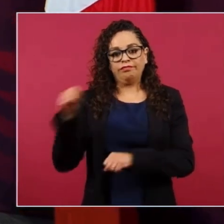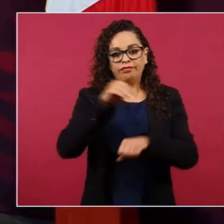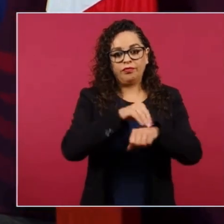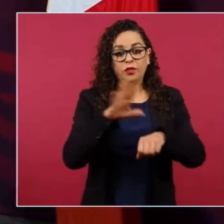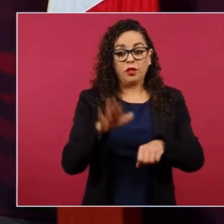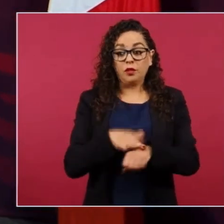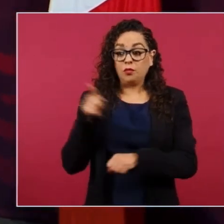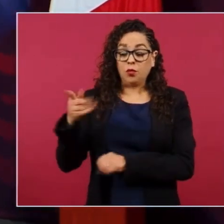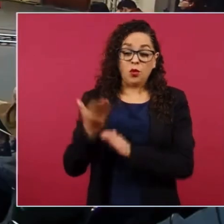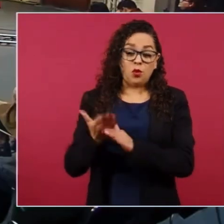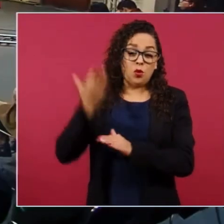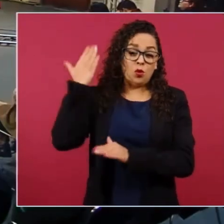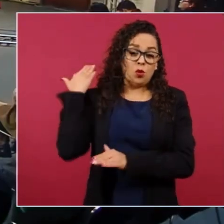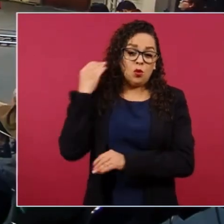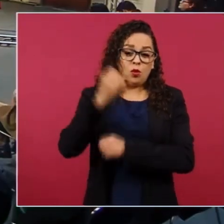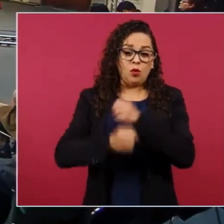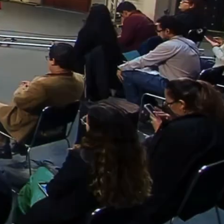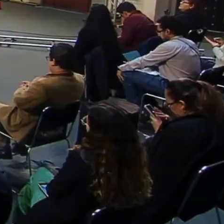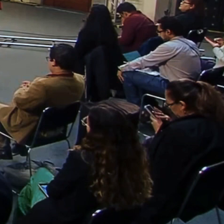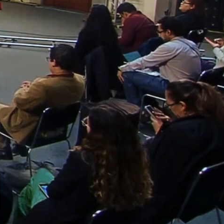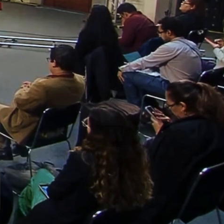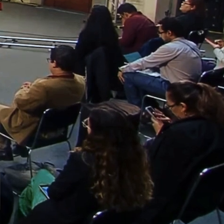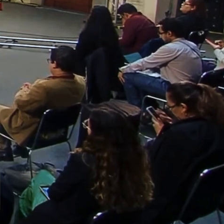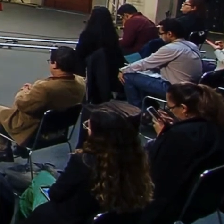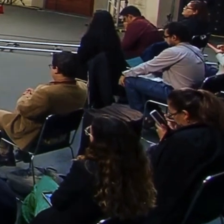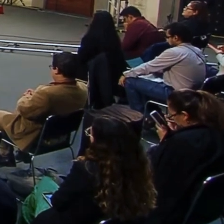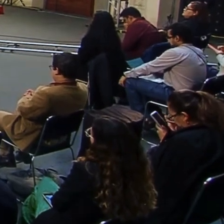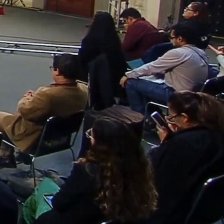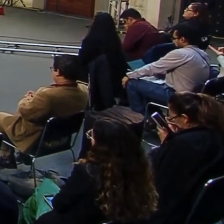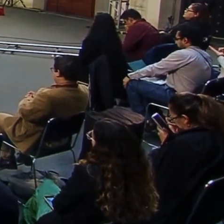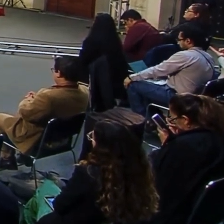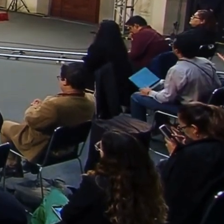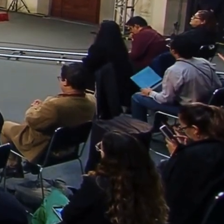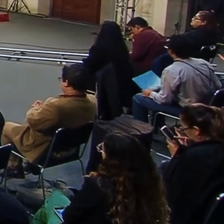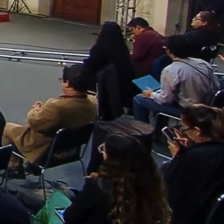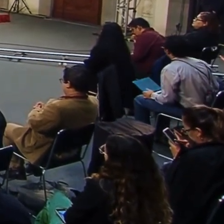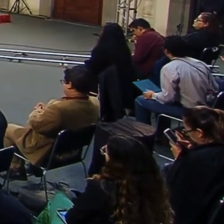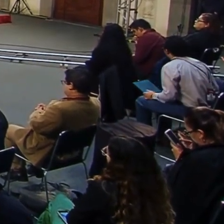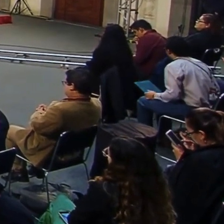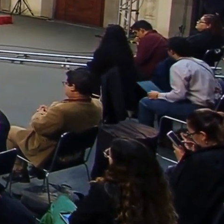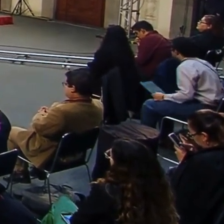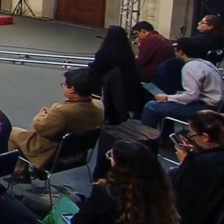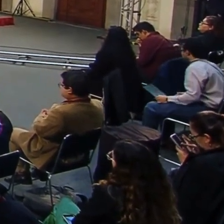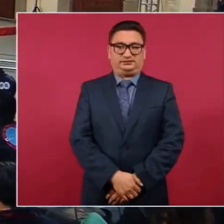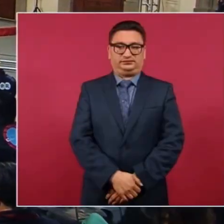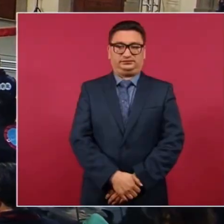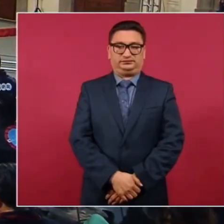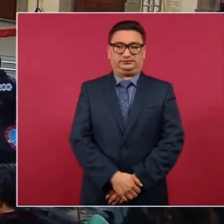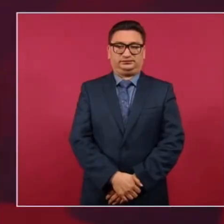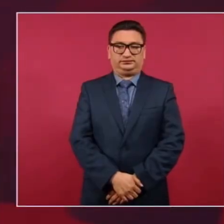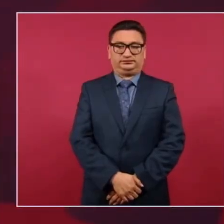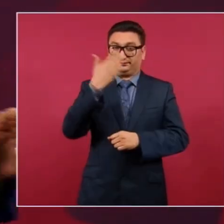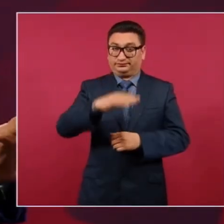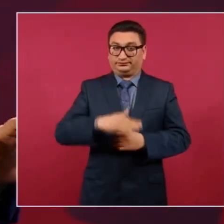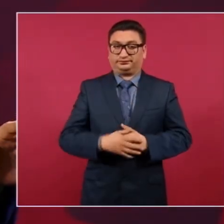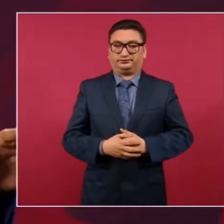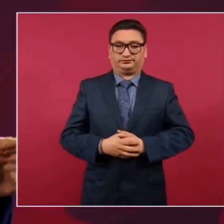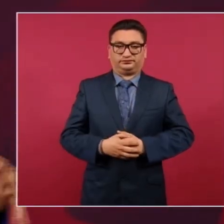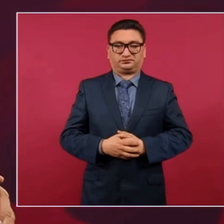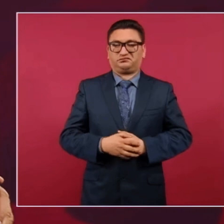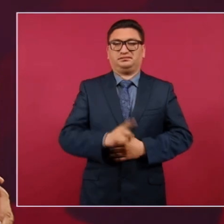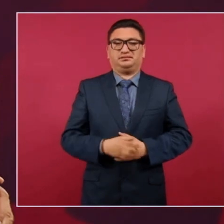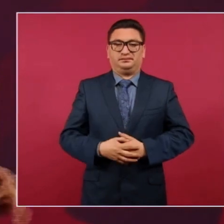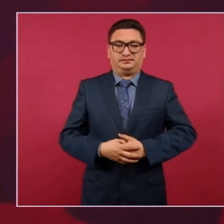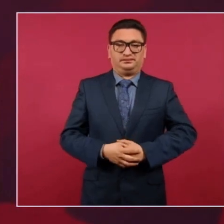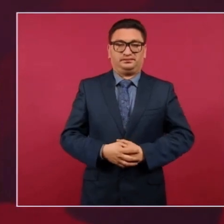80, porque hice una investigación de todos, un libro en contra de la corrupción. ¿Y saben qué? No me